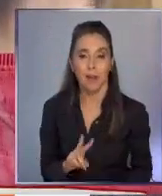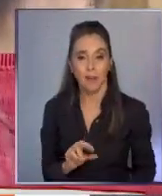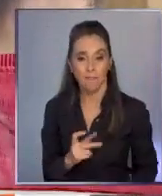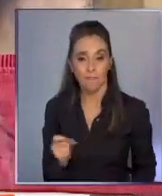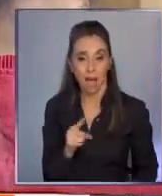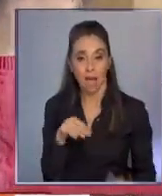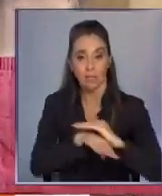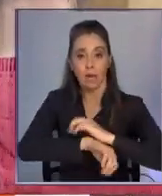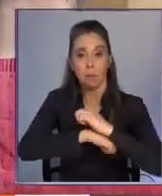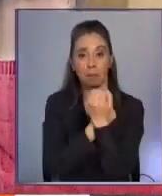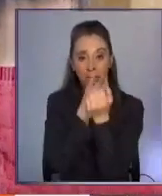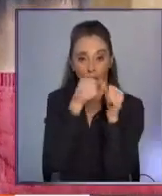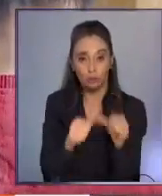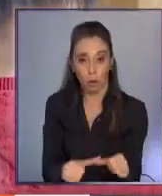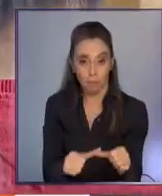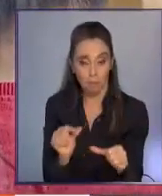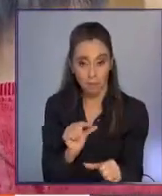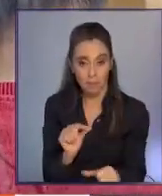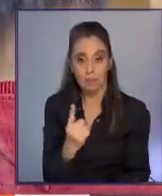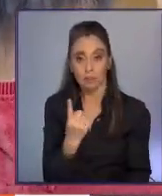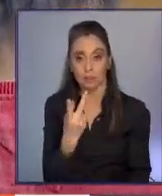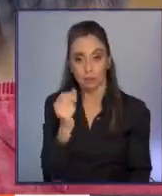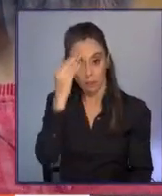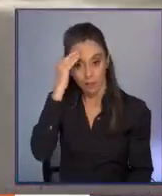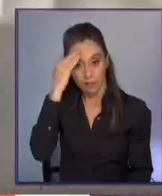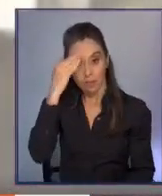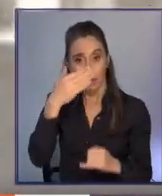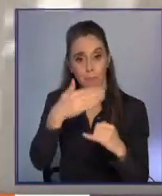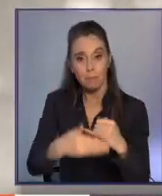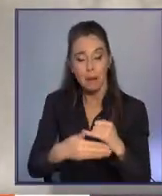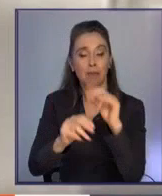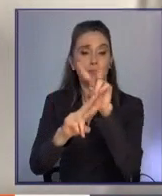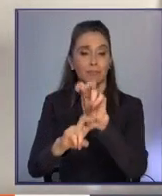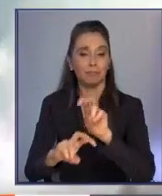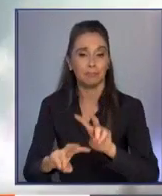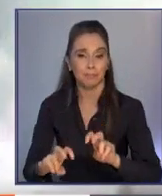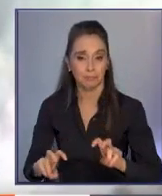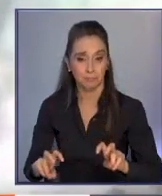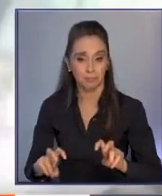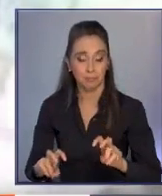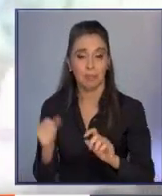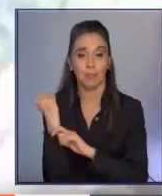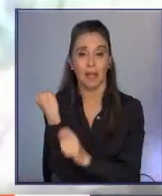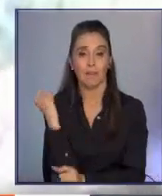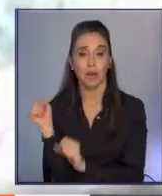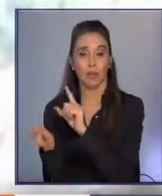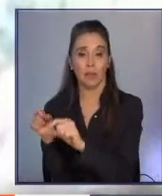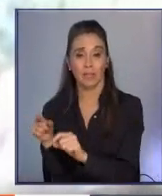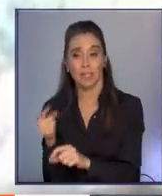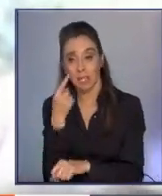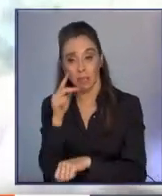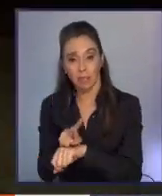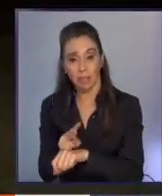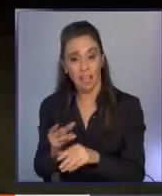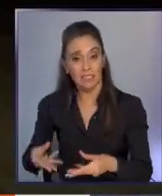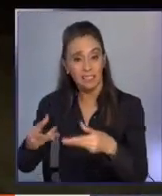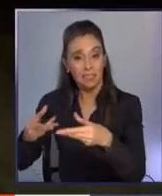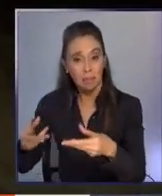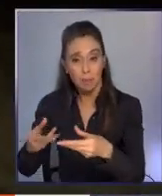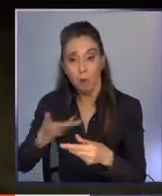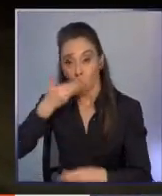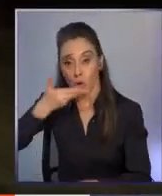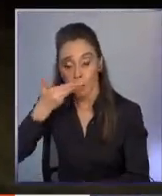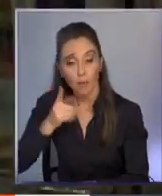quedó en prisión preventiva por los 120 días de plazo determinados para la investigación según su defensa los testimonios presentados no son